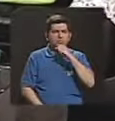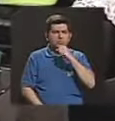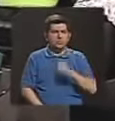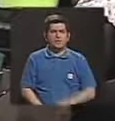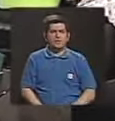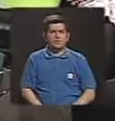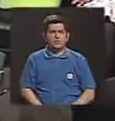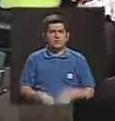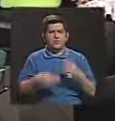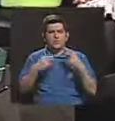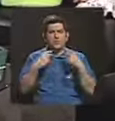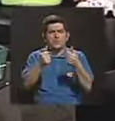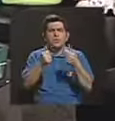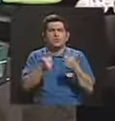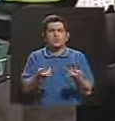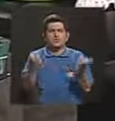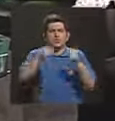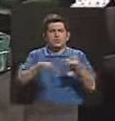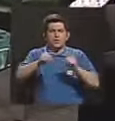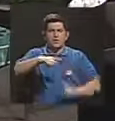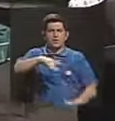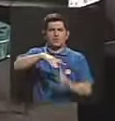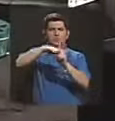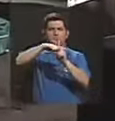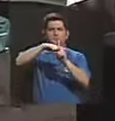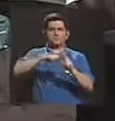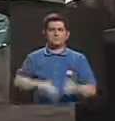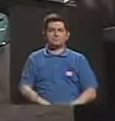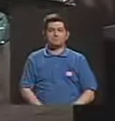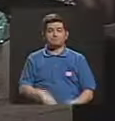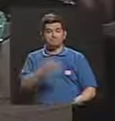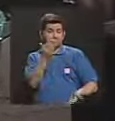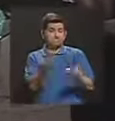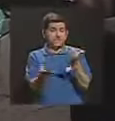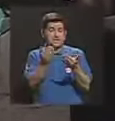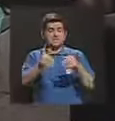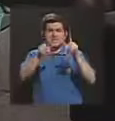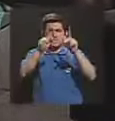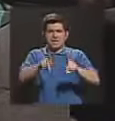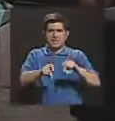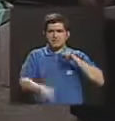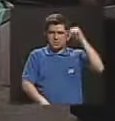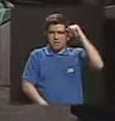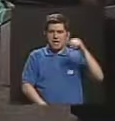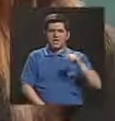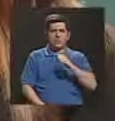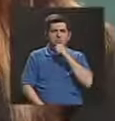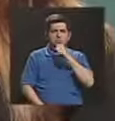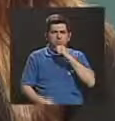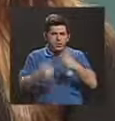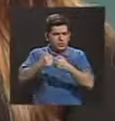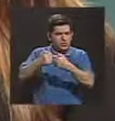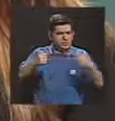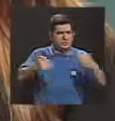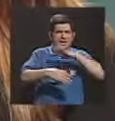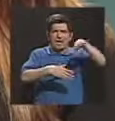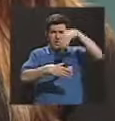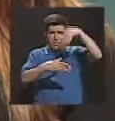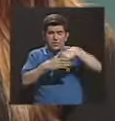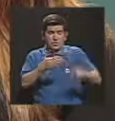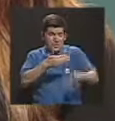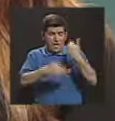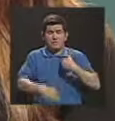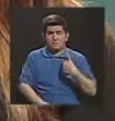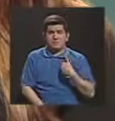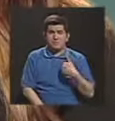hace que se precipite este tipo de fenómenos. Como te decía, de repente aislamos al adulto mayor de todo el contexto en el que él